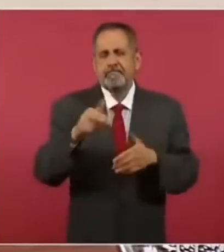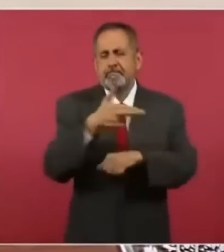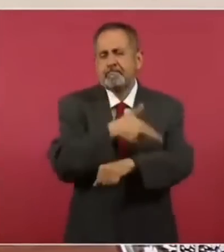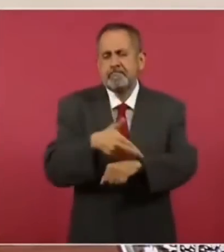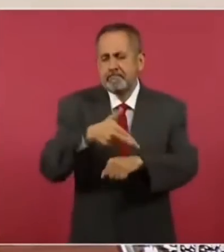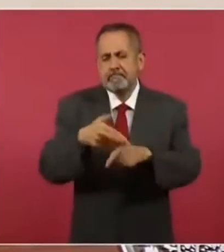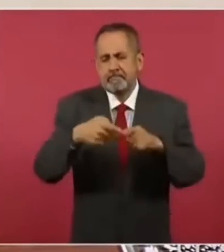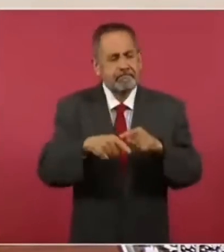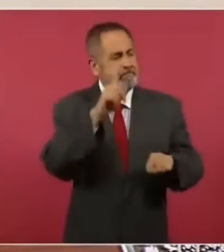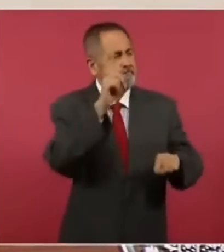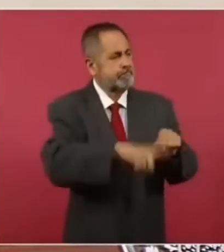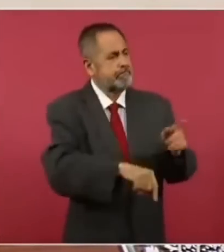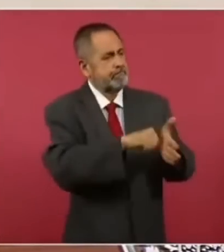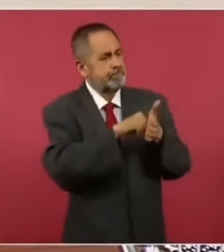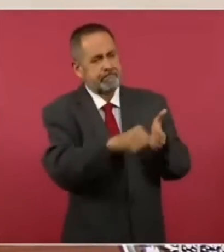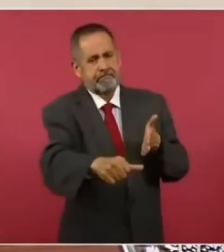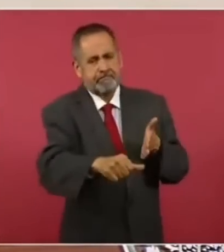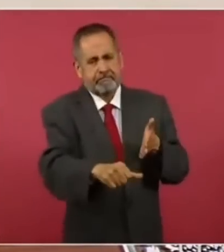vías de suspenderlo.